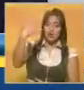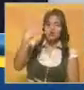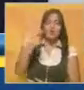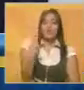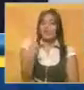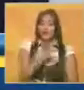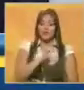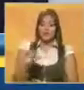inconclusos